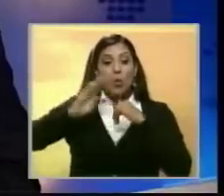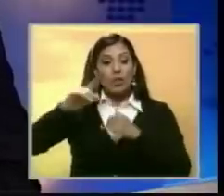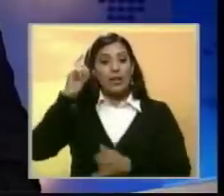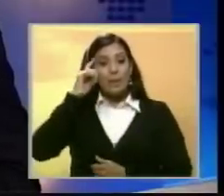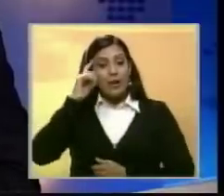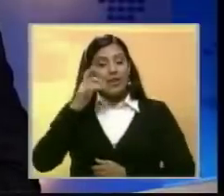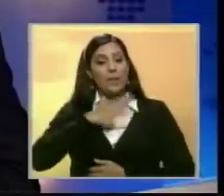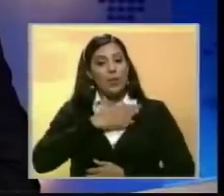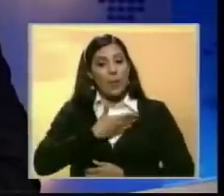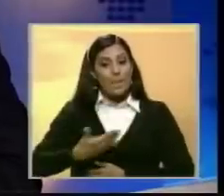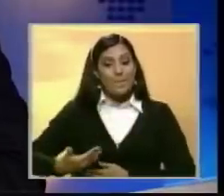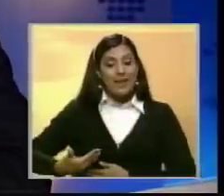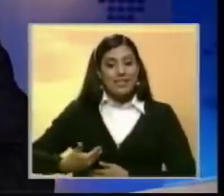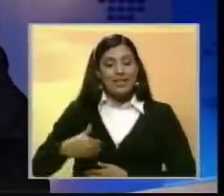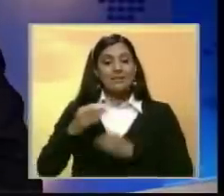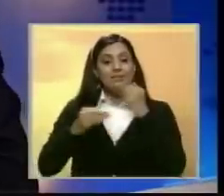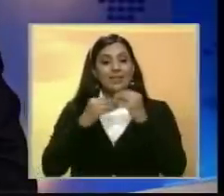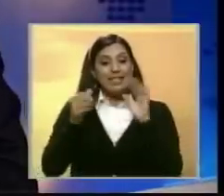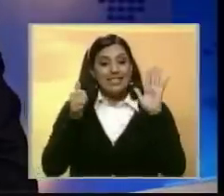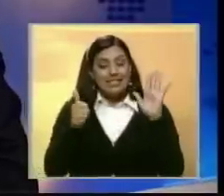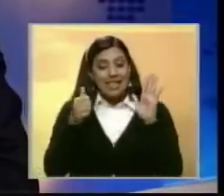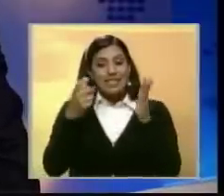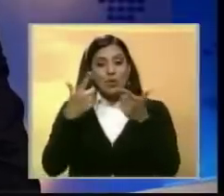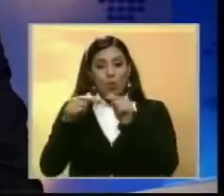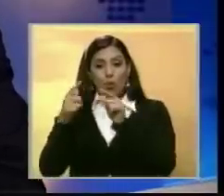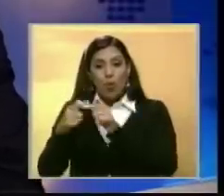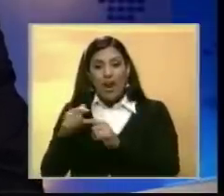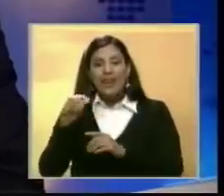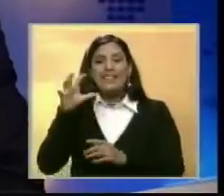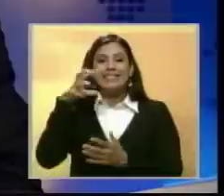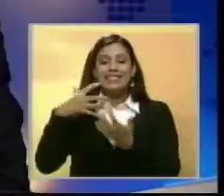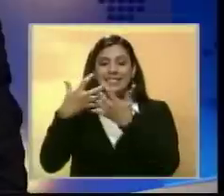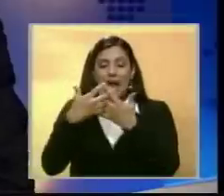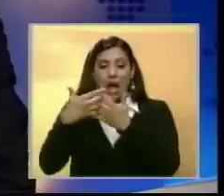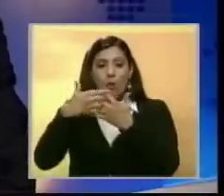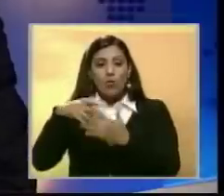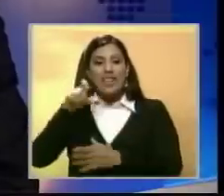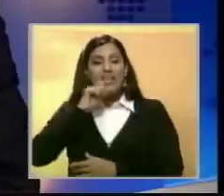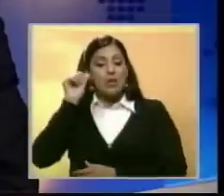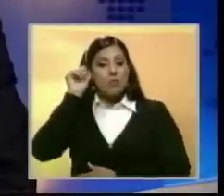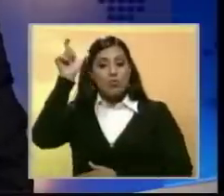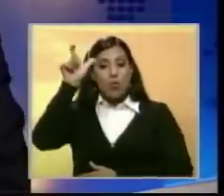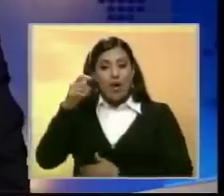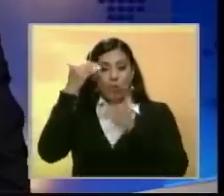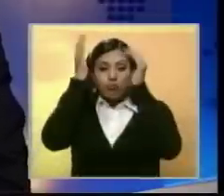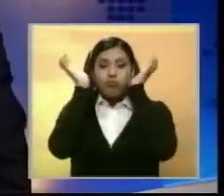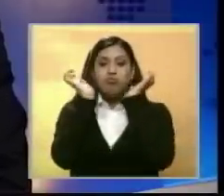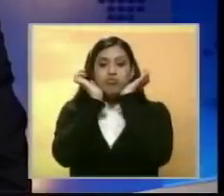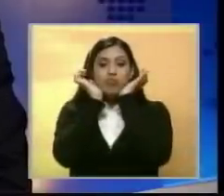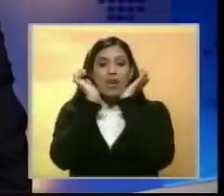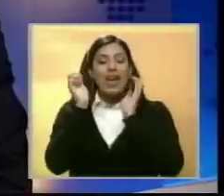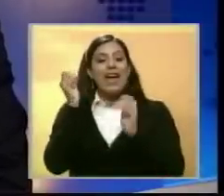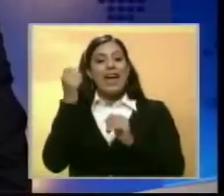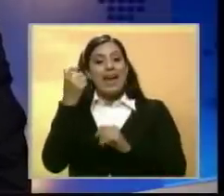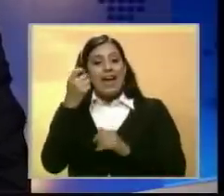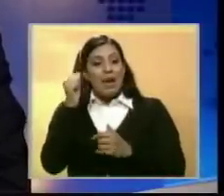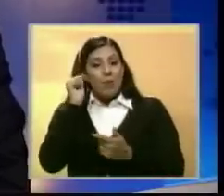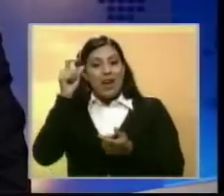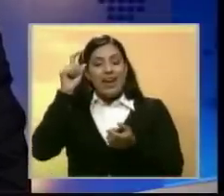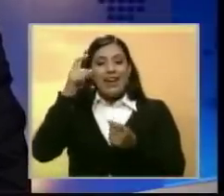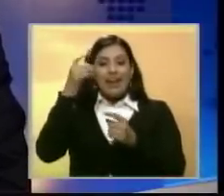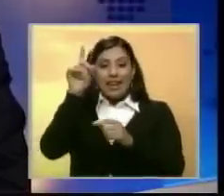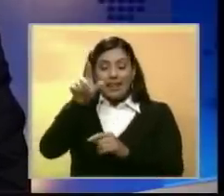de primarias presidenciales realizadas en 6 entidades de Estados Unidos, la norteamericana ex primera dama Hillary Clinton cuenta con